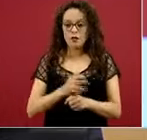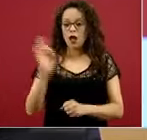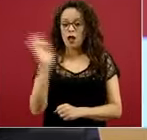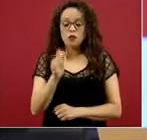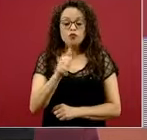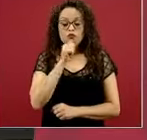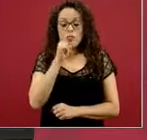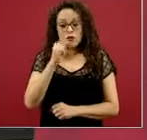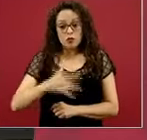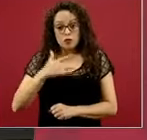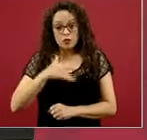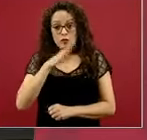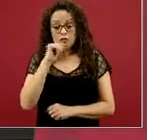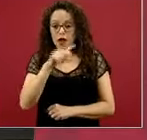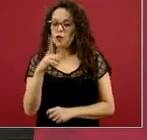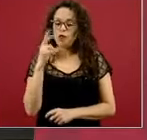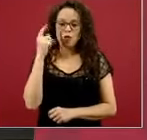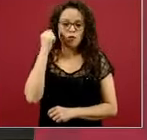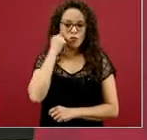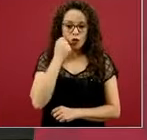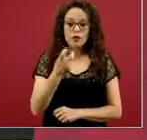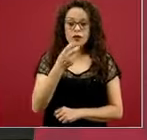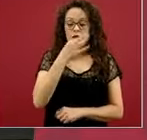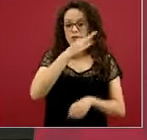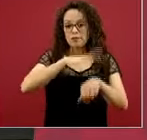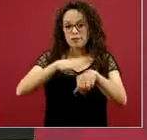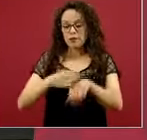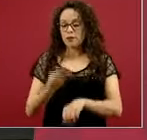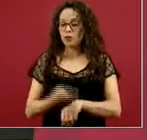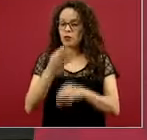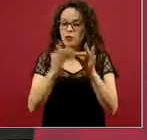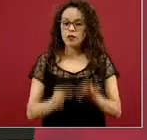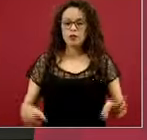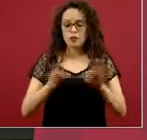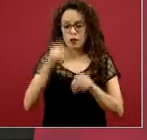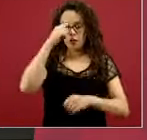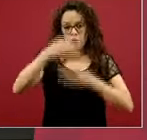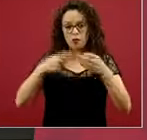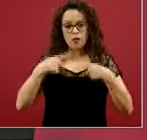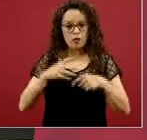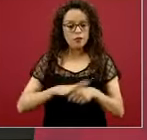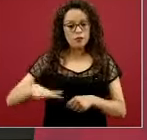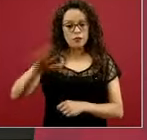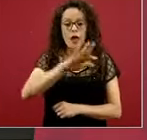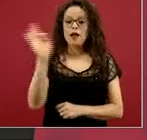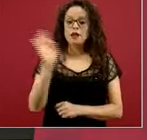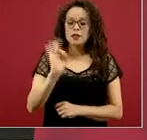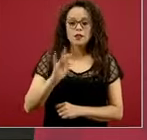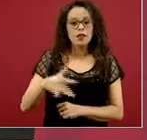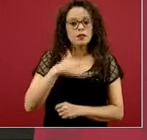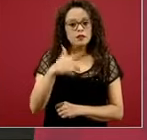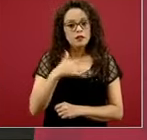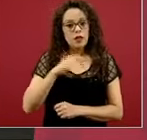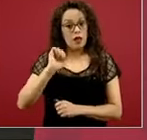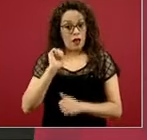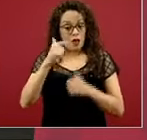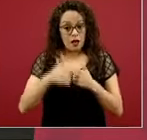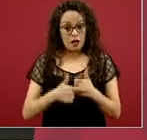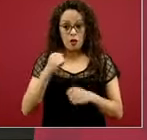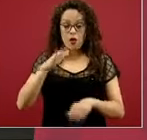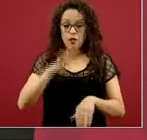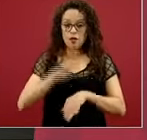los síntomas de alarma. Entonces, este es un mensaje muy importante también para la población, que ante cualquier síntoma, especialmente